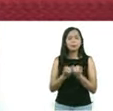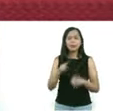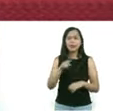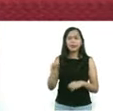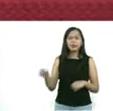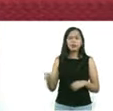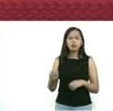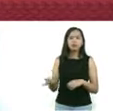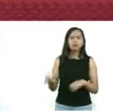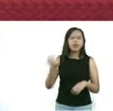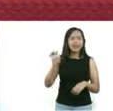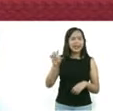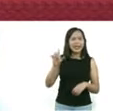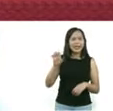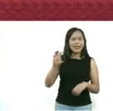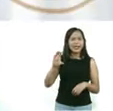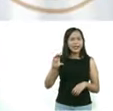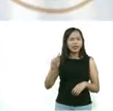electorales.